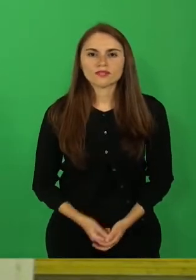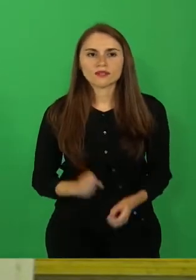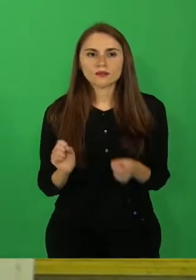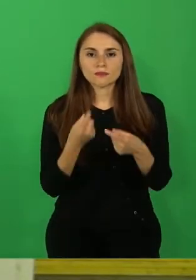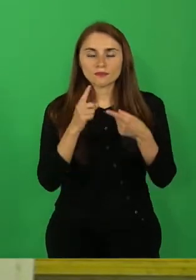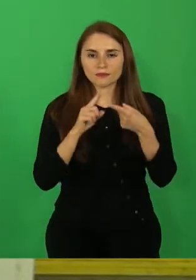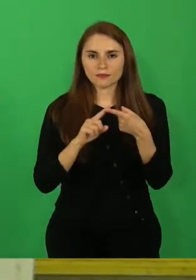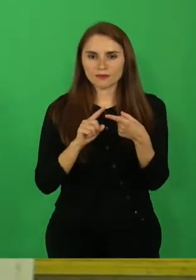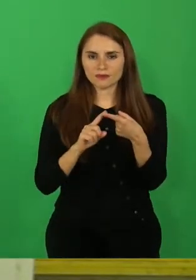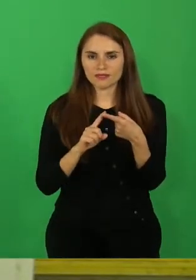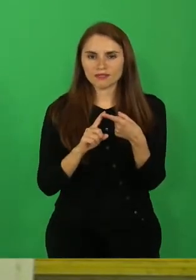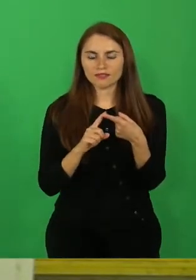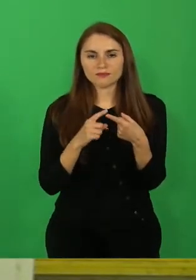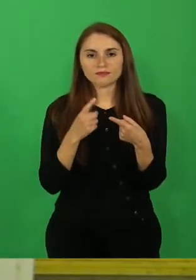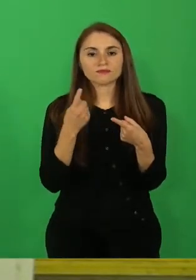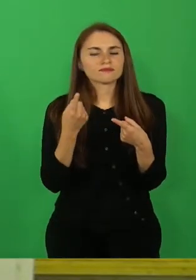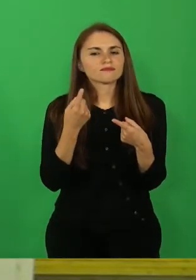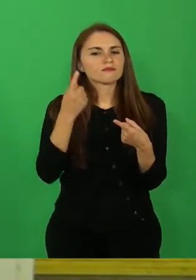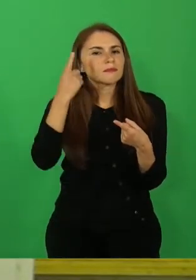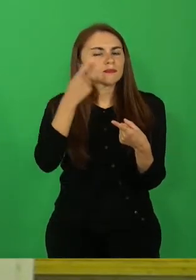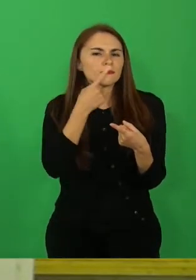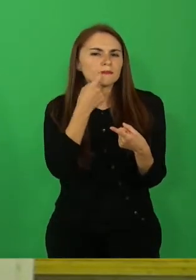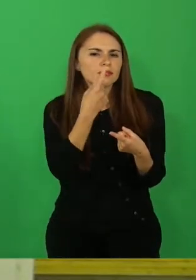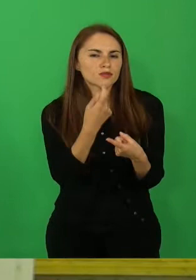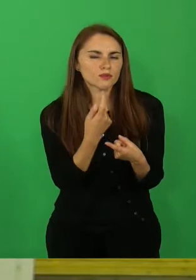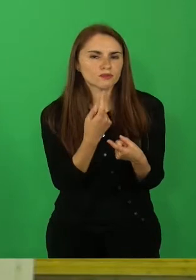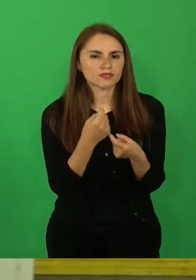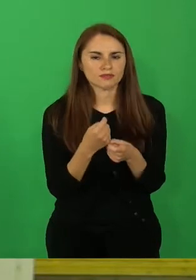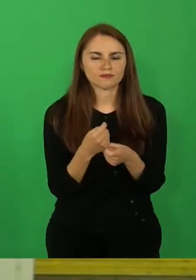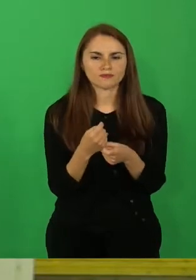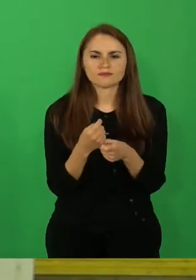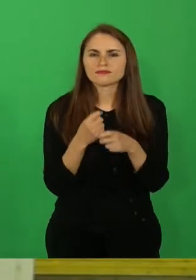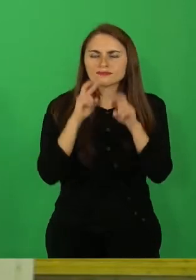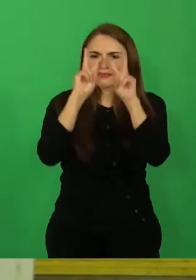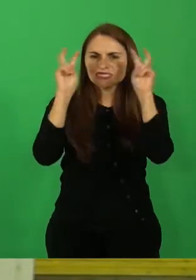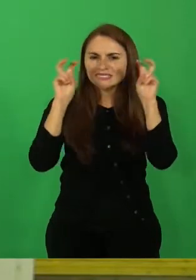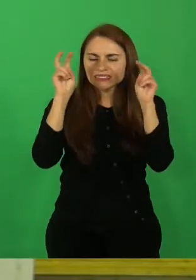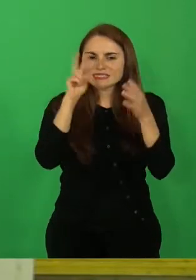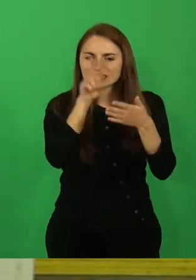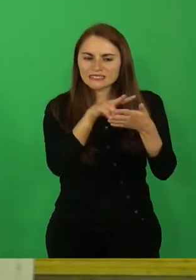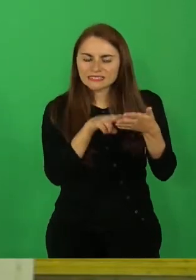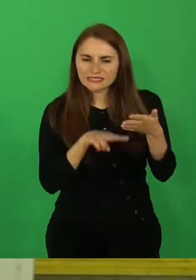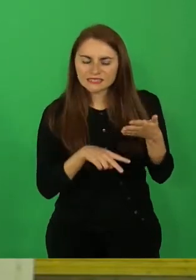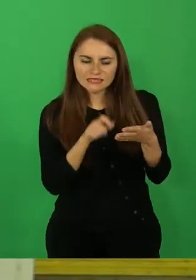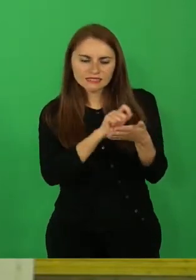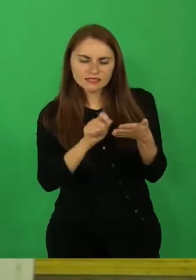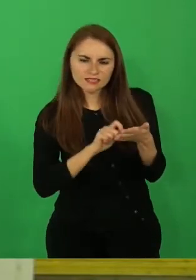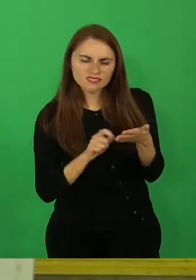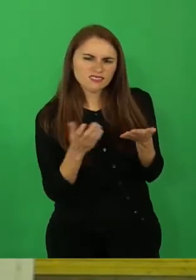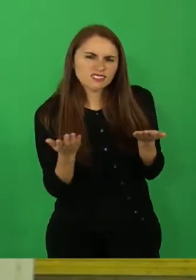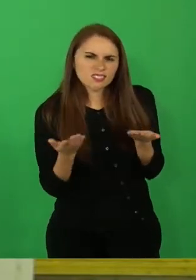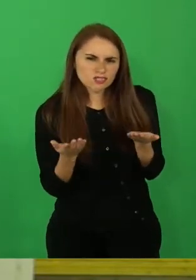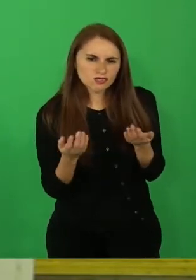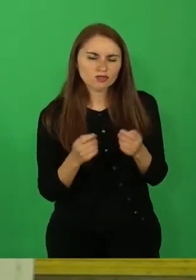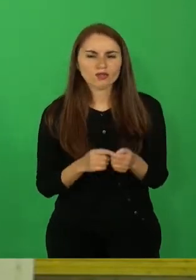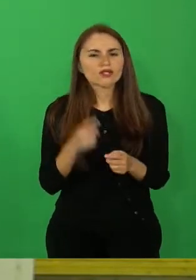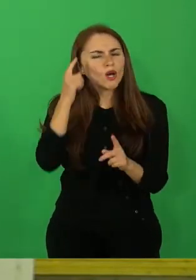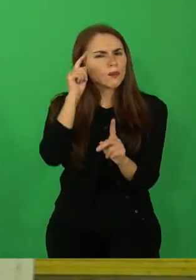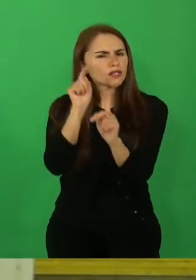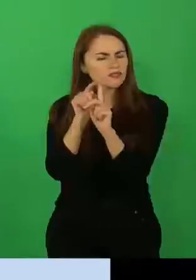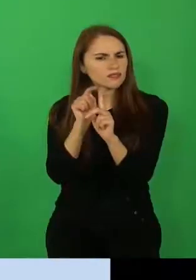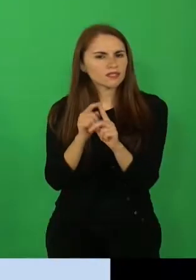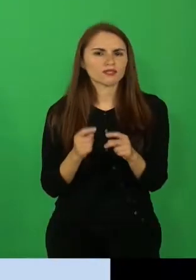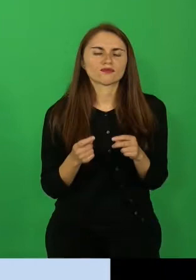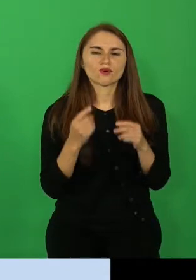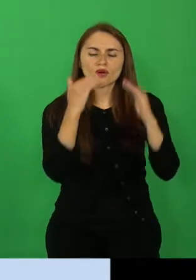Primero nos vamos a plantear esta pregunta: ¿qué son los textos narrativos? ¿Qué objetivo tienen? ¿Qué estructura